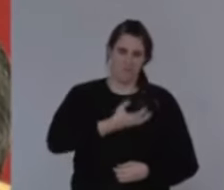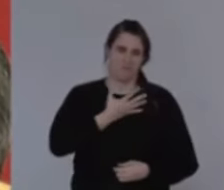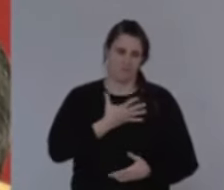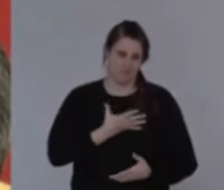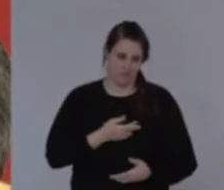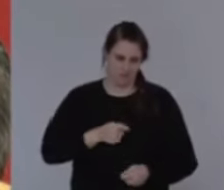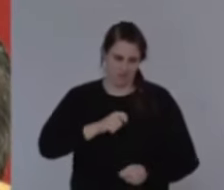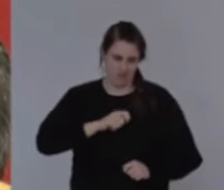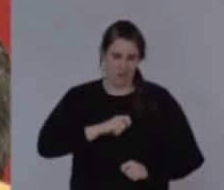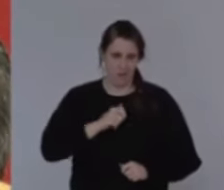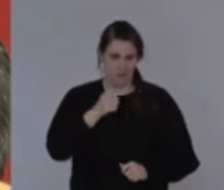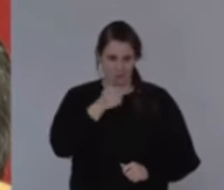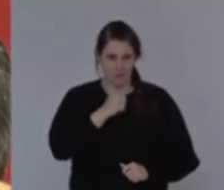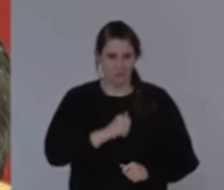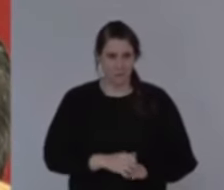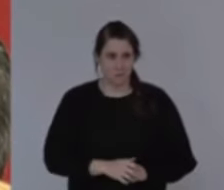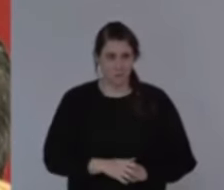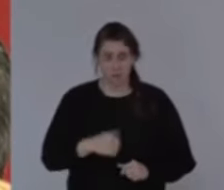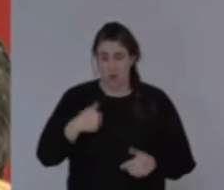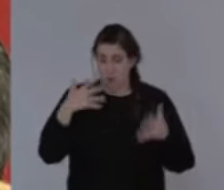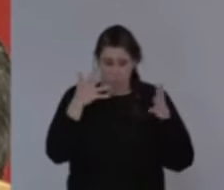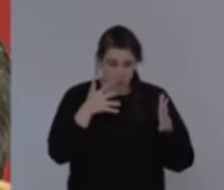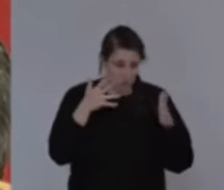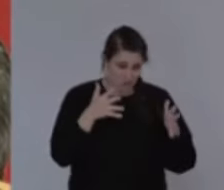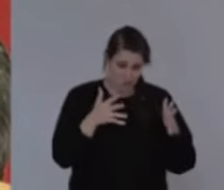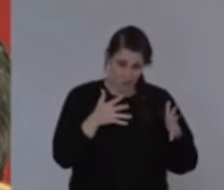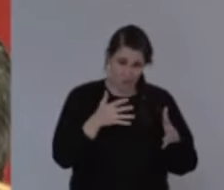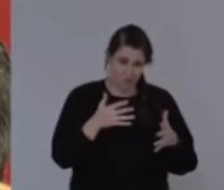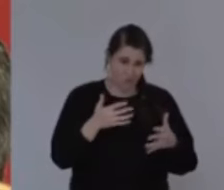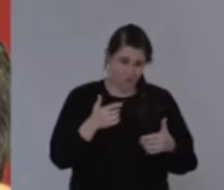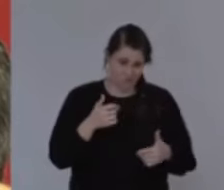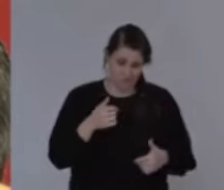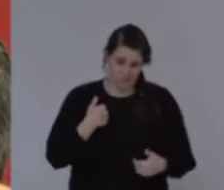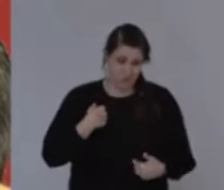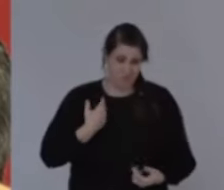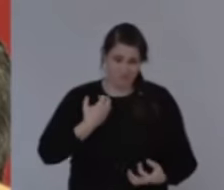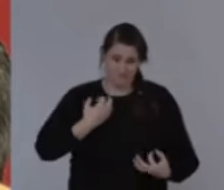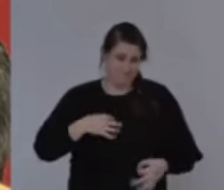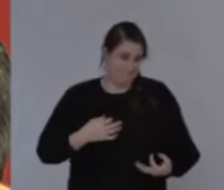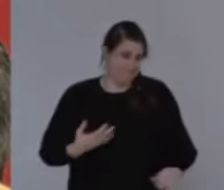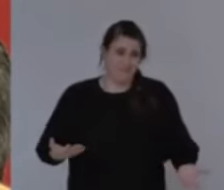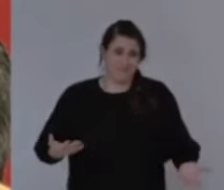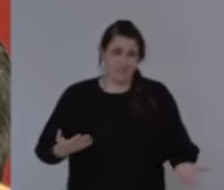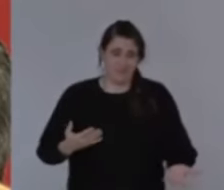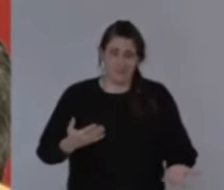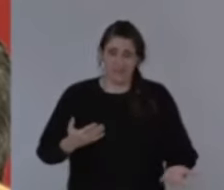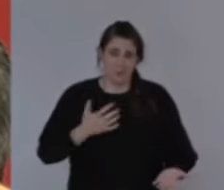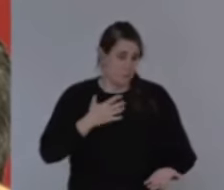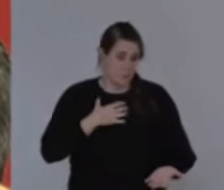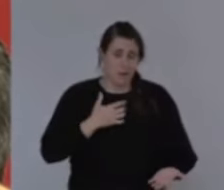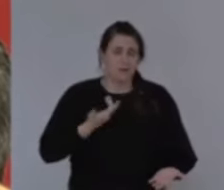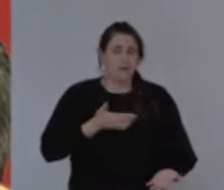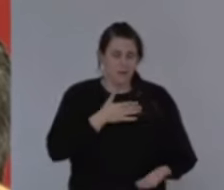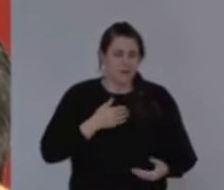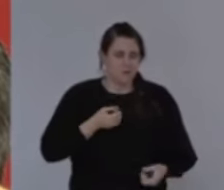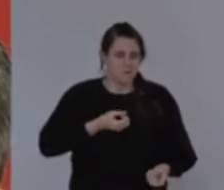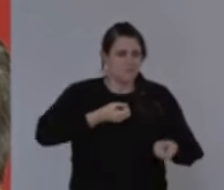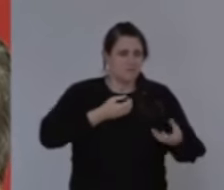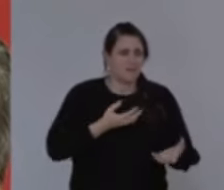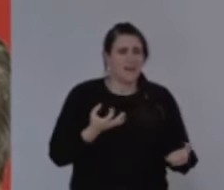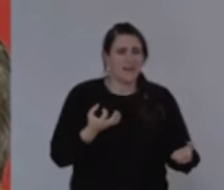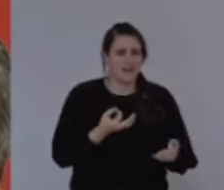por eso, aunque no soy nadie para dar ningún consejo, sí le quiero transmitir al secretario general, al compañero presidente del